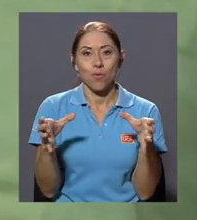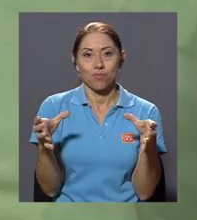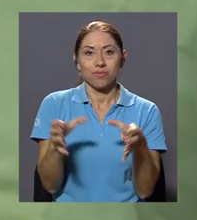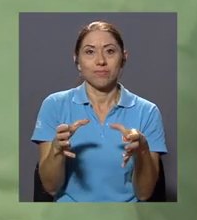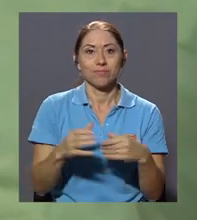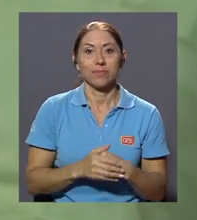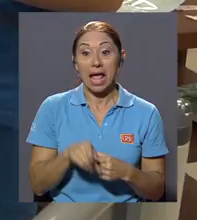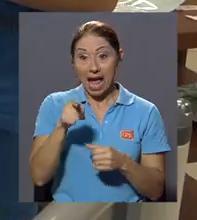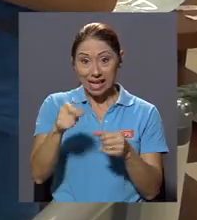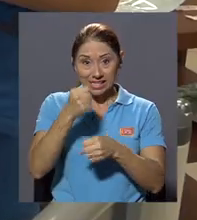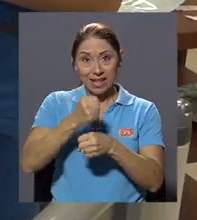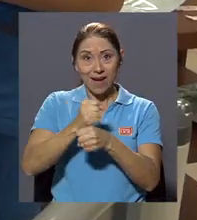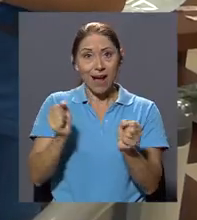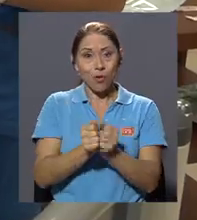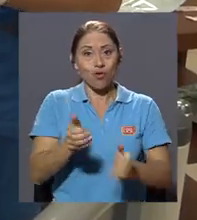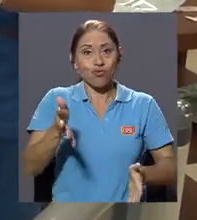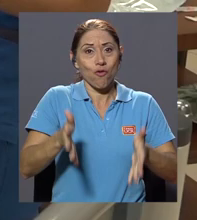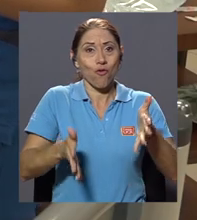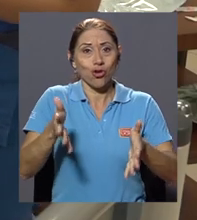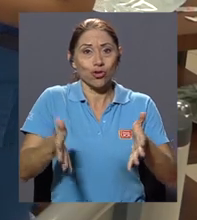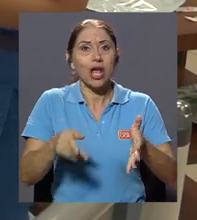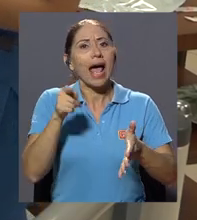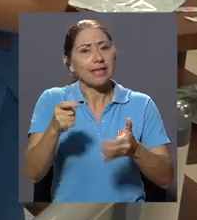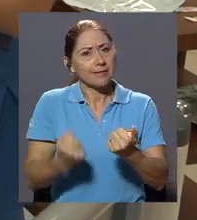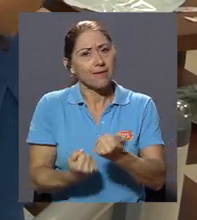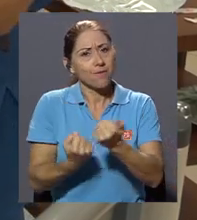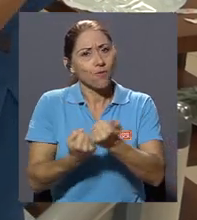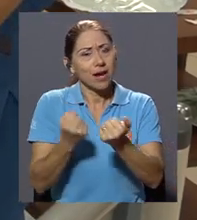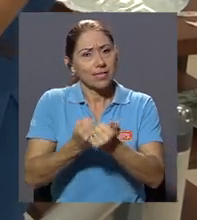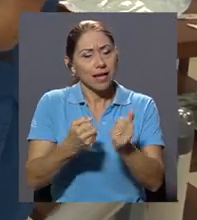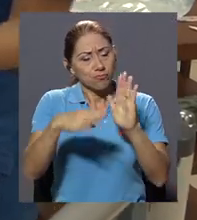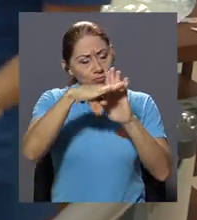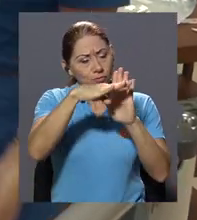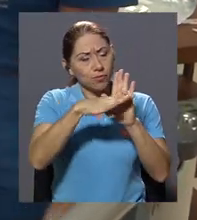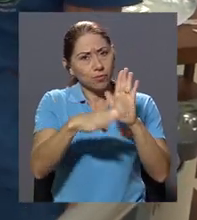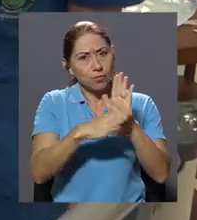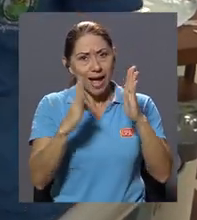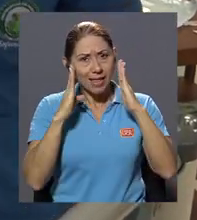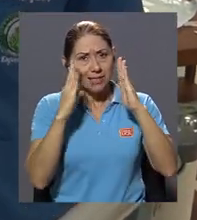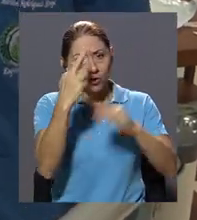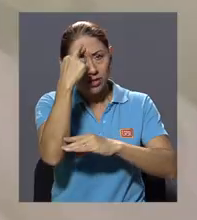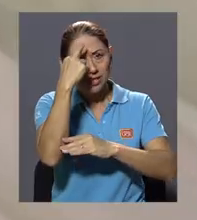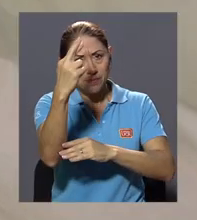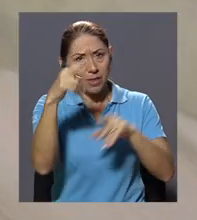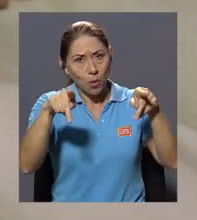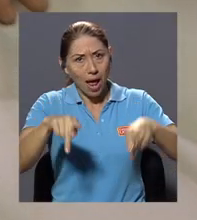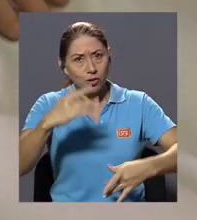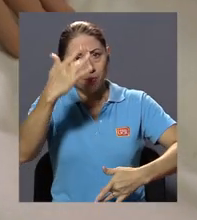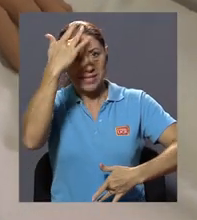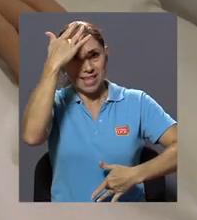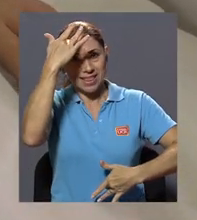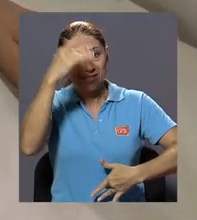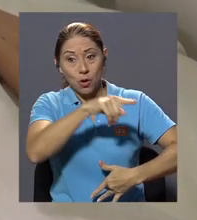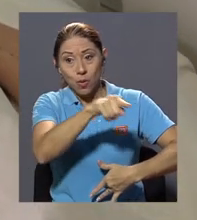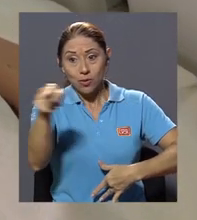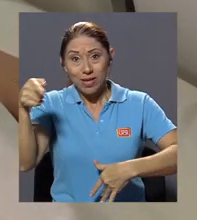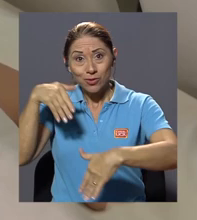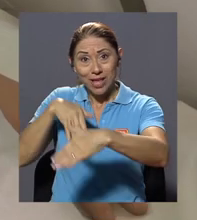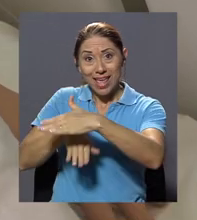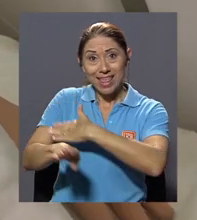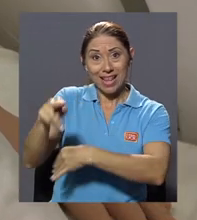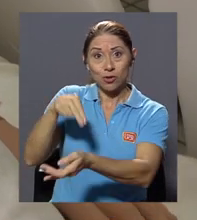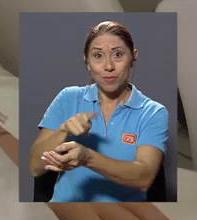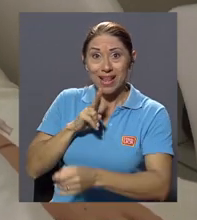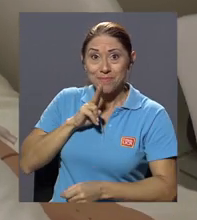se trata con robots, en el centro se refuerzan los protocolos de atención y respeto hacia los pacientes, para que una vez que ingresen a